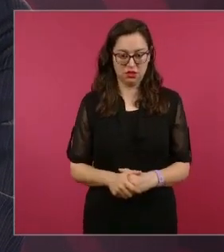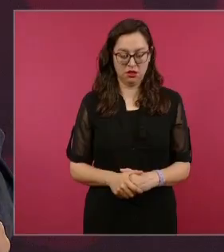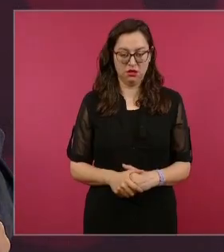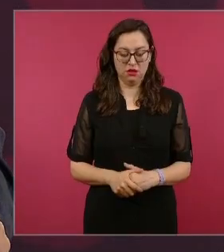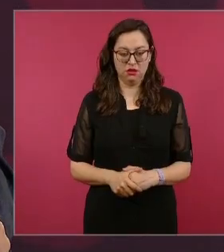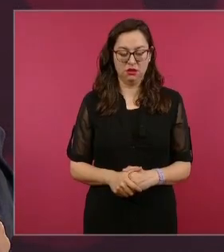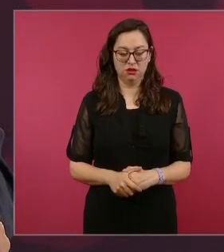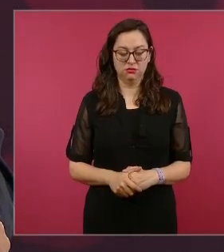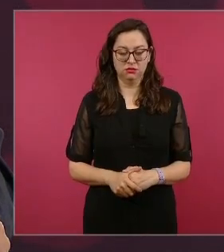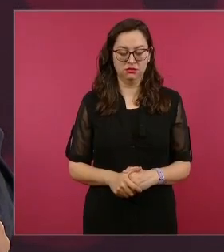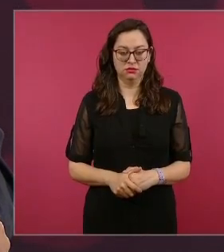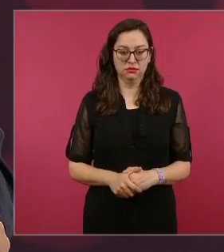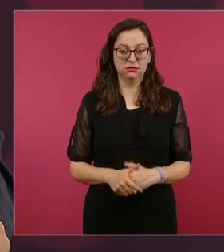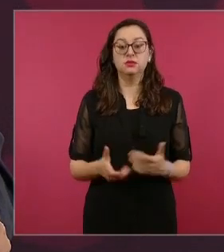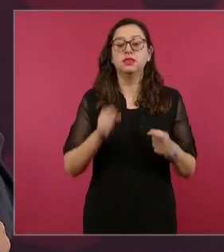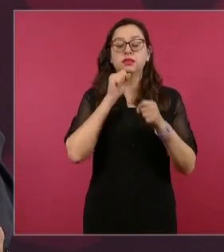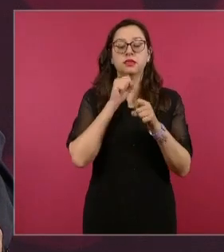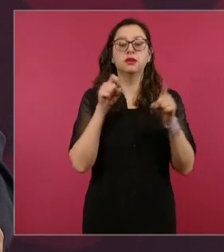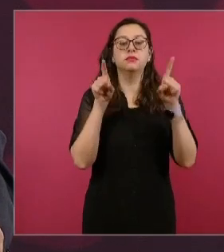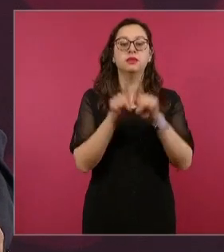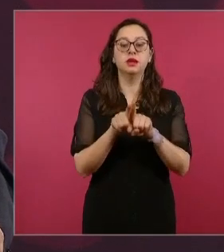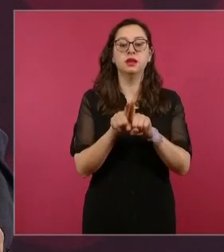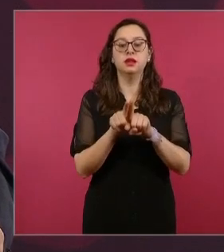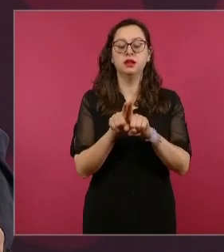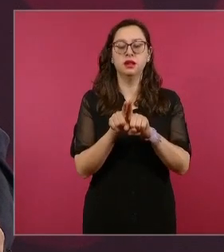Nos importa también